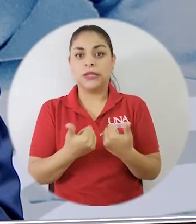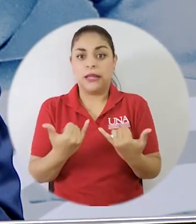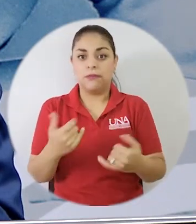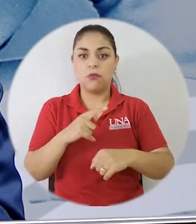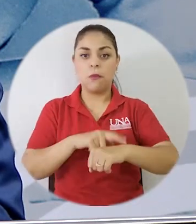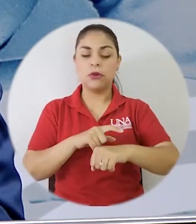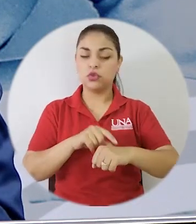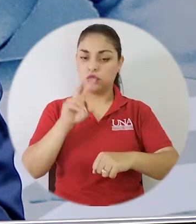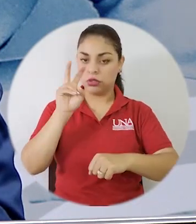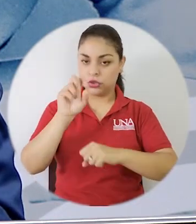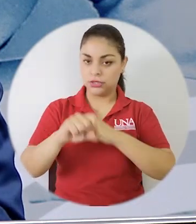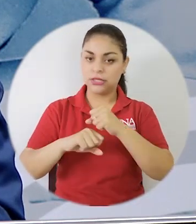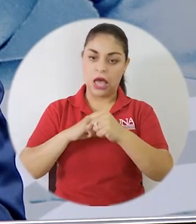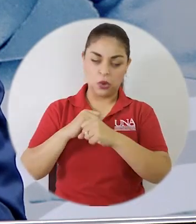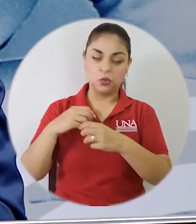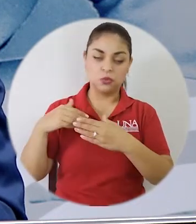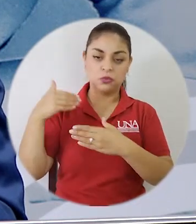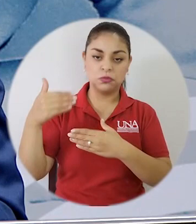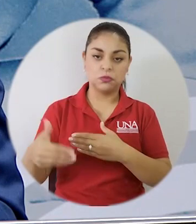Bicentenario.